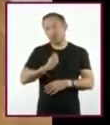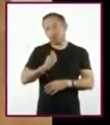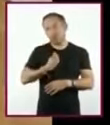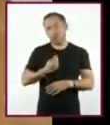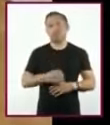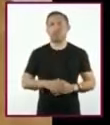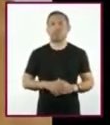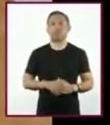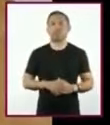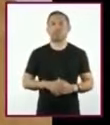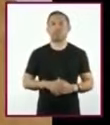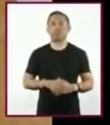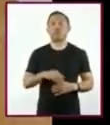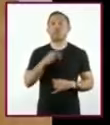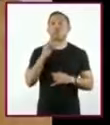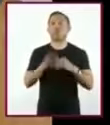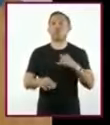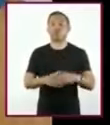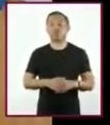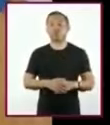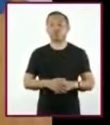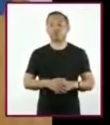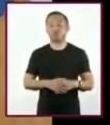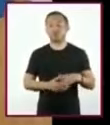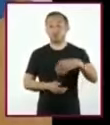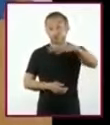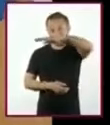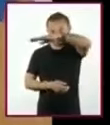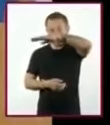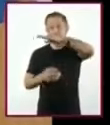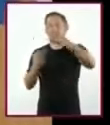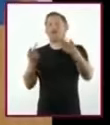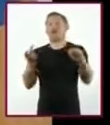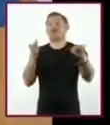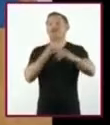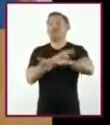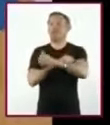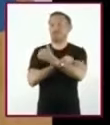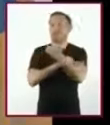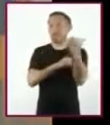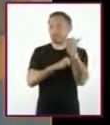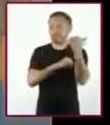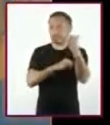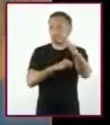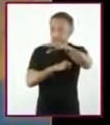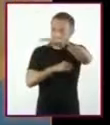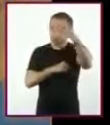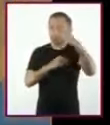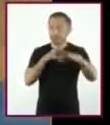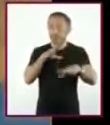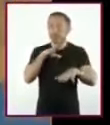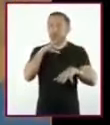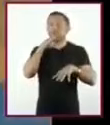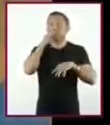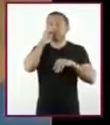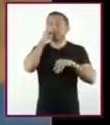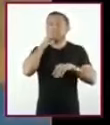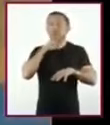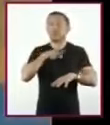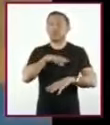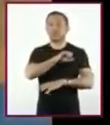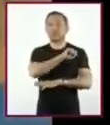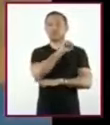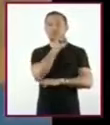Para finalizar, inhalas lanzando la brazada en sentido contrario y regresas a la postura del